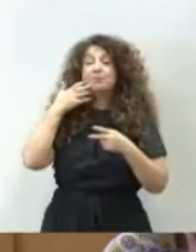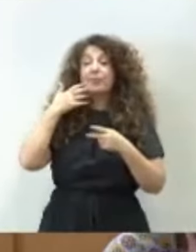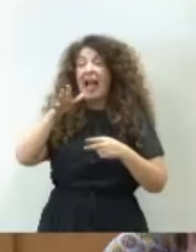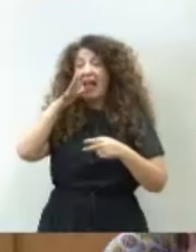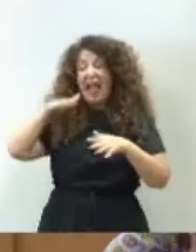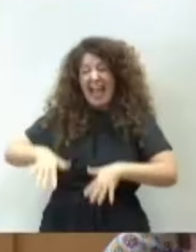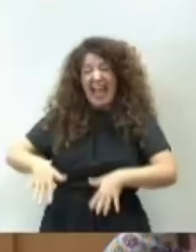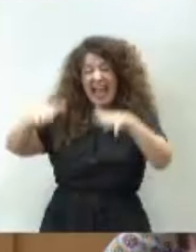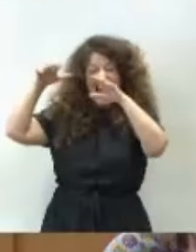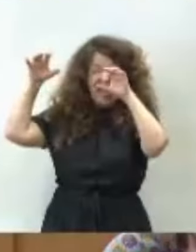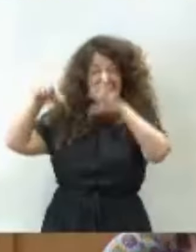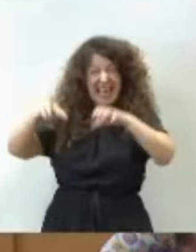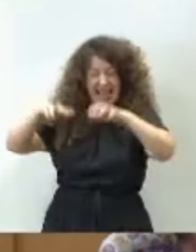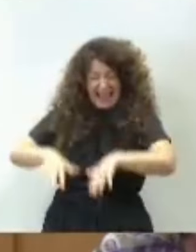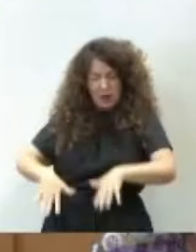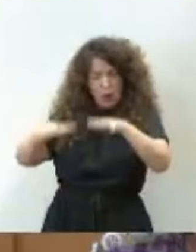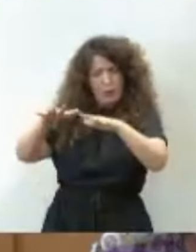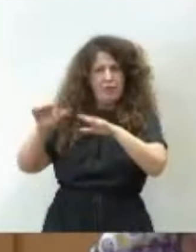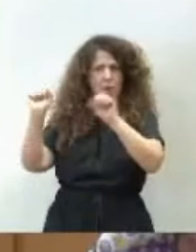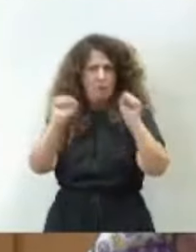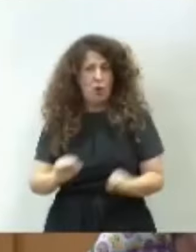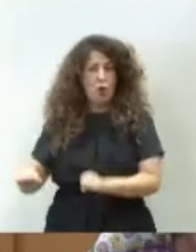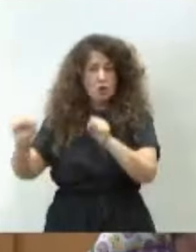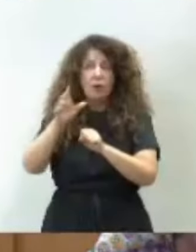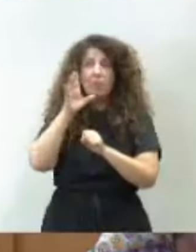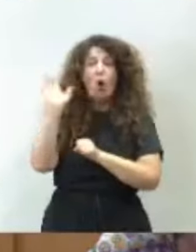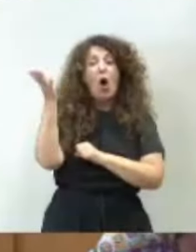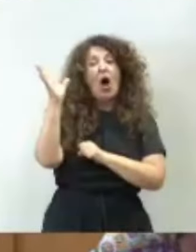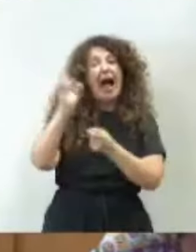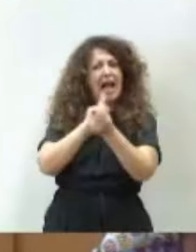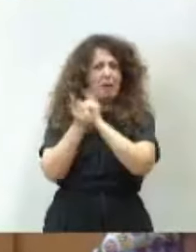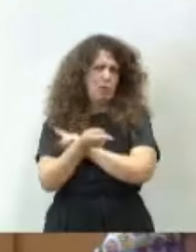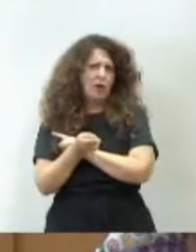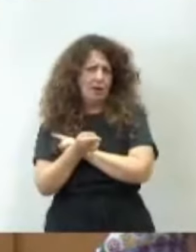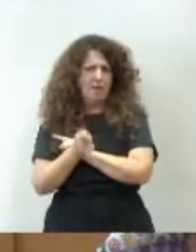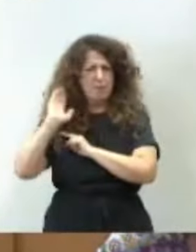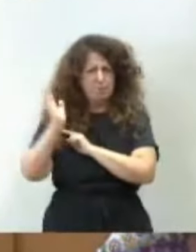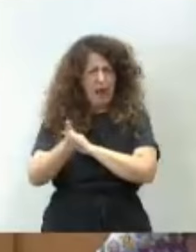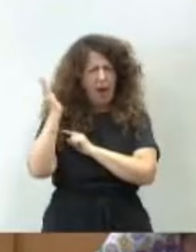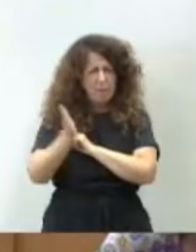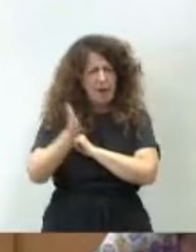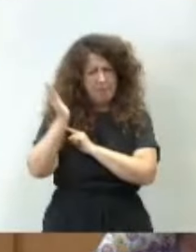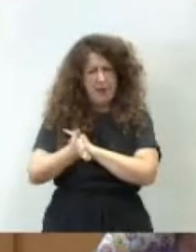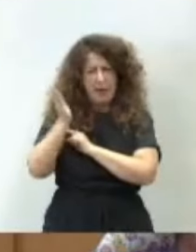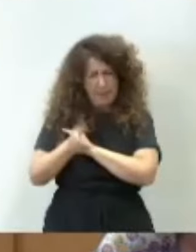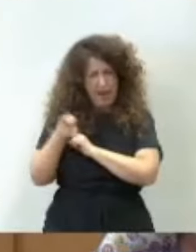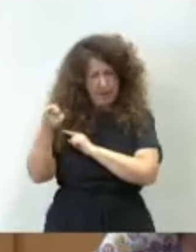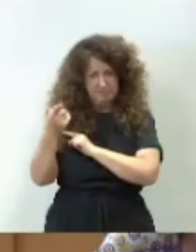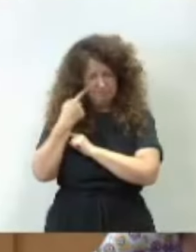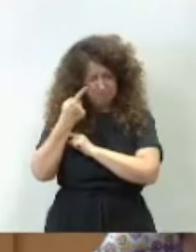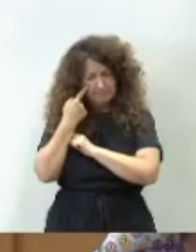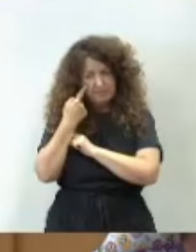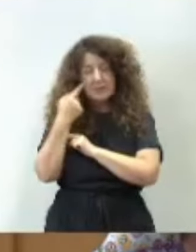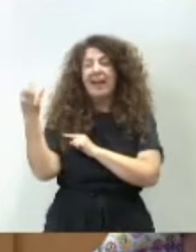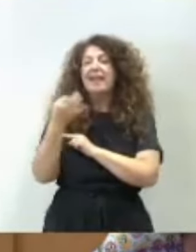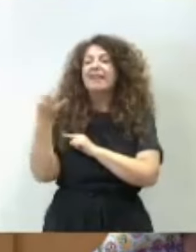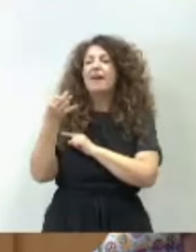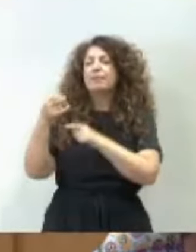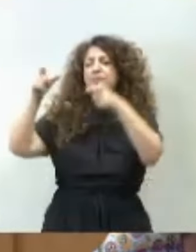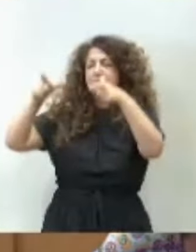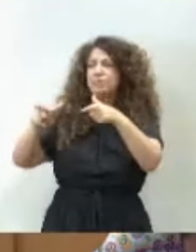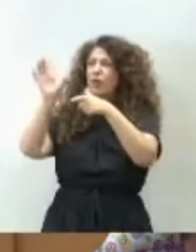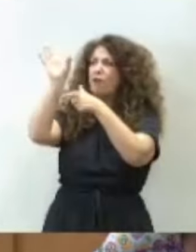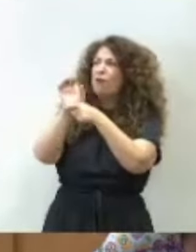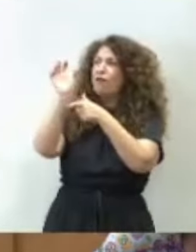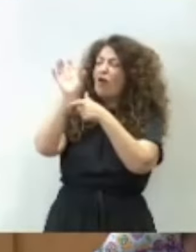inundaciones, frente al cambio climático cada vez más duro en esa zona, que debe tener asociado además una planta fotovoltaica para reducir